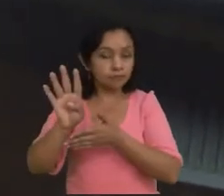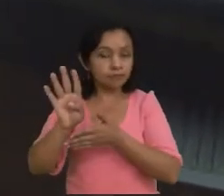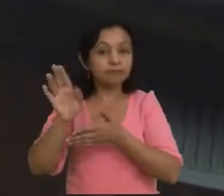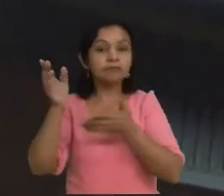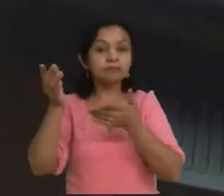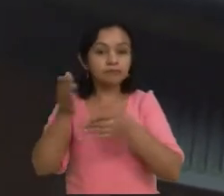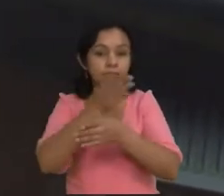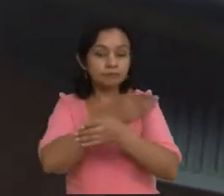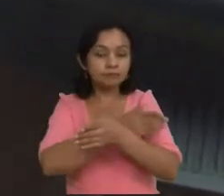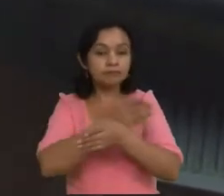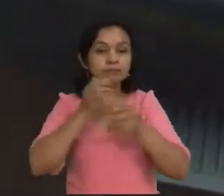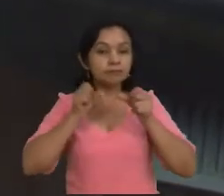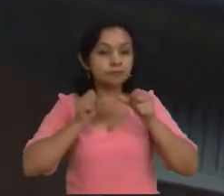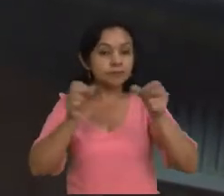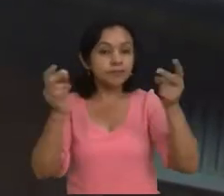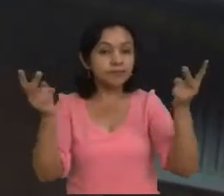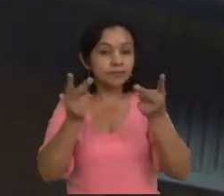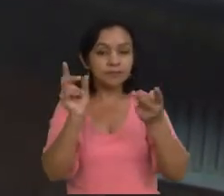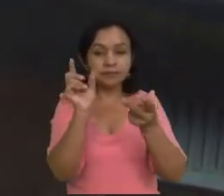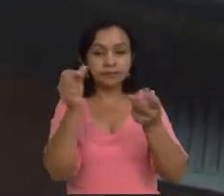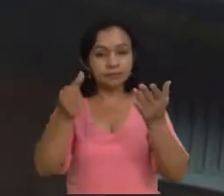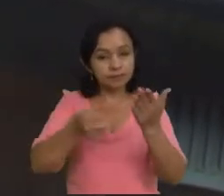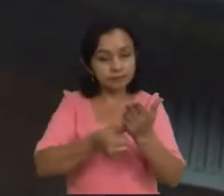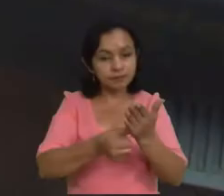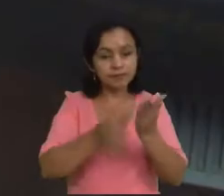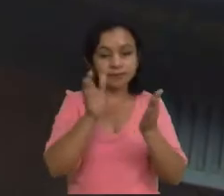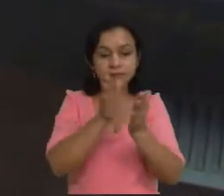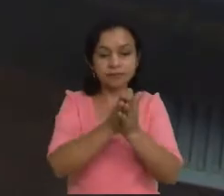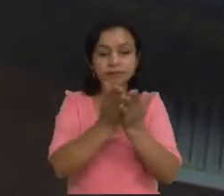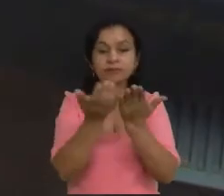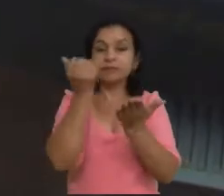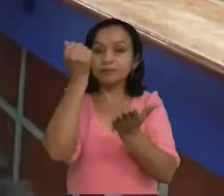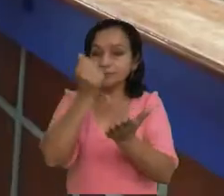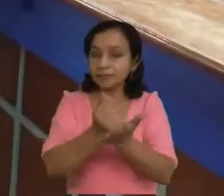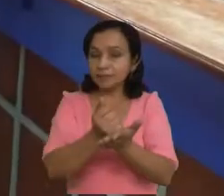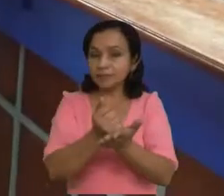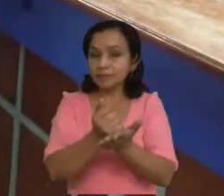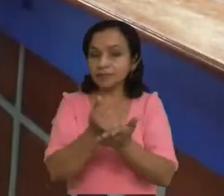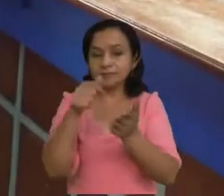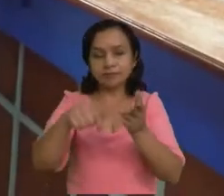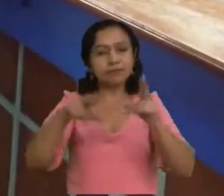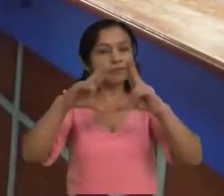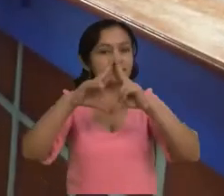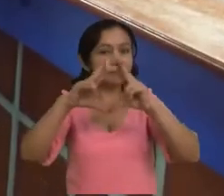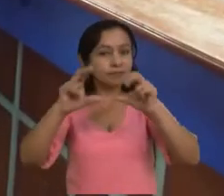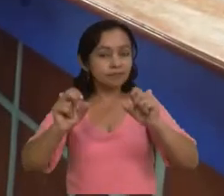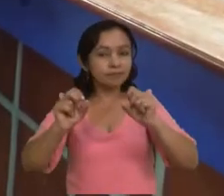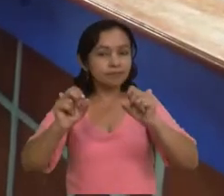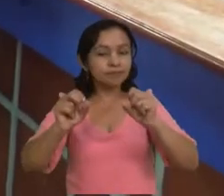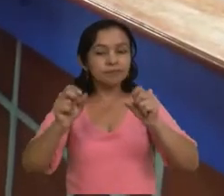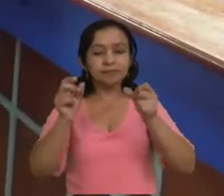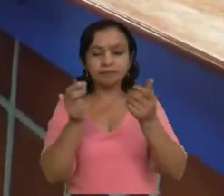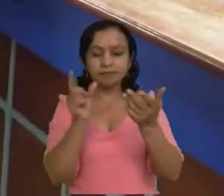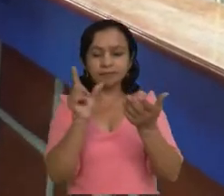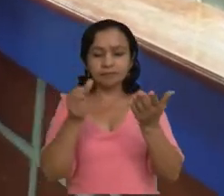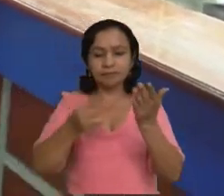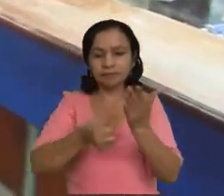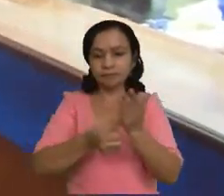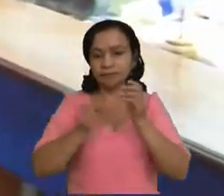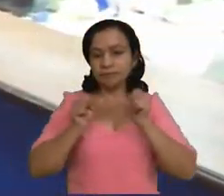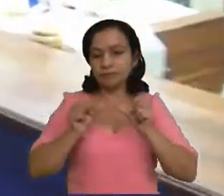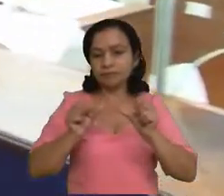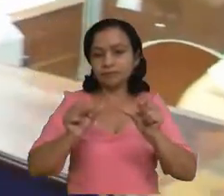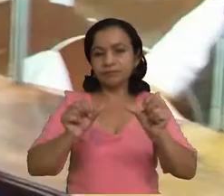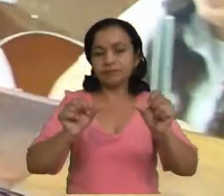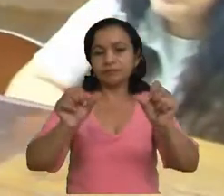residencia temporal vigente, cédula de identidad o pasaporte vigente. Actualmente en nuestro país se emiten cédulas de residentes permanentes